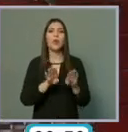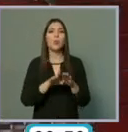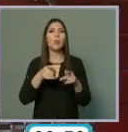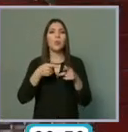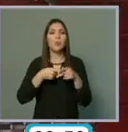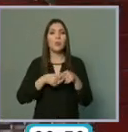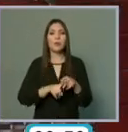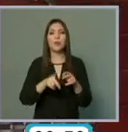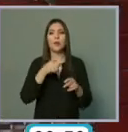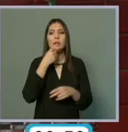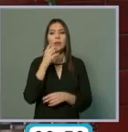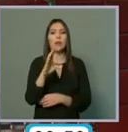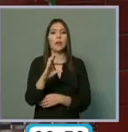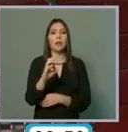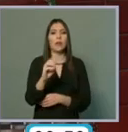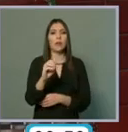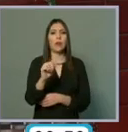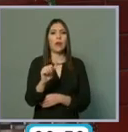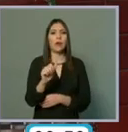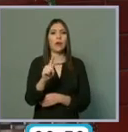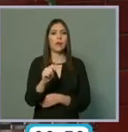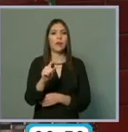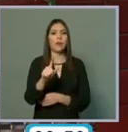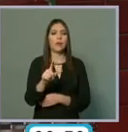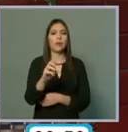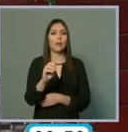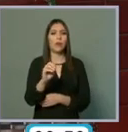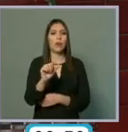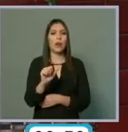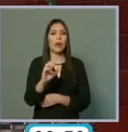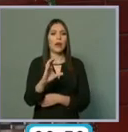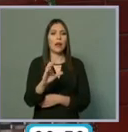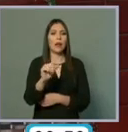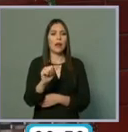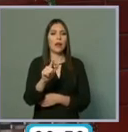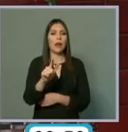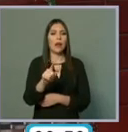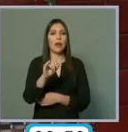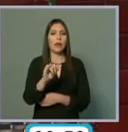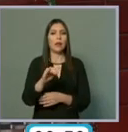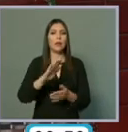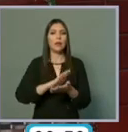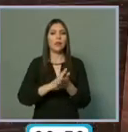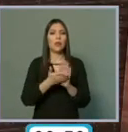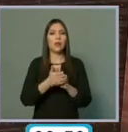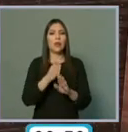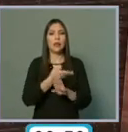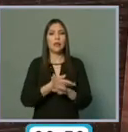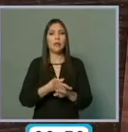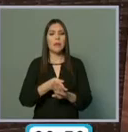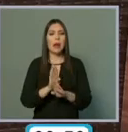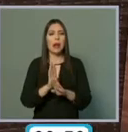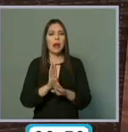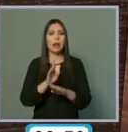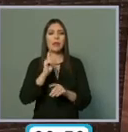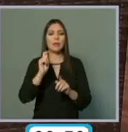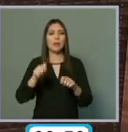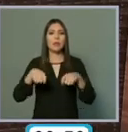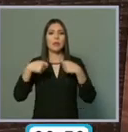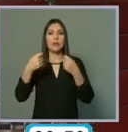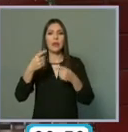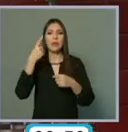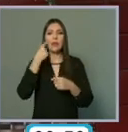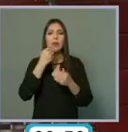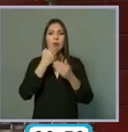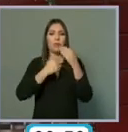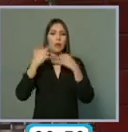taco. Coatlacuali, tortillas blancas, grandes y rugosas destinadas a la comida de los reyes. Ok. No dice que sea